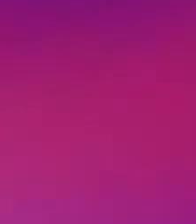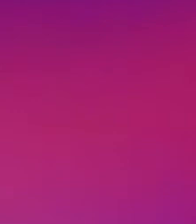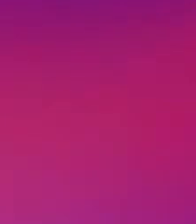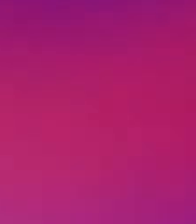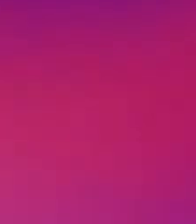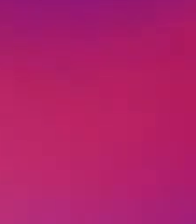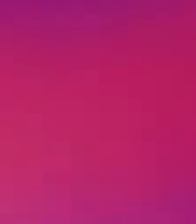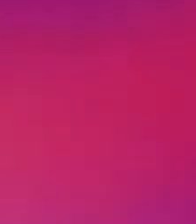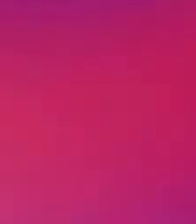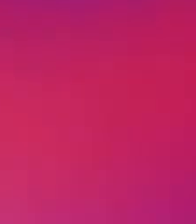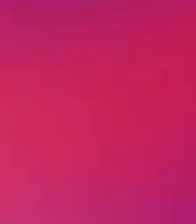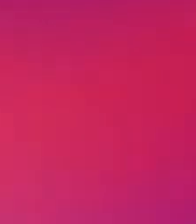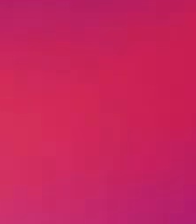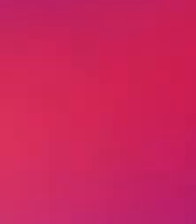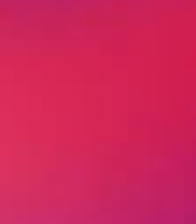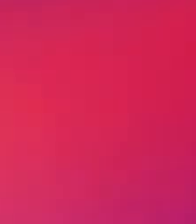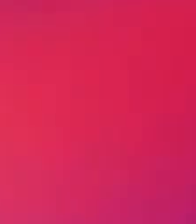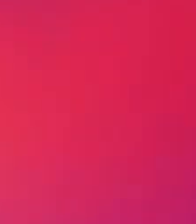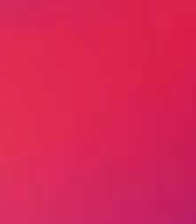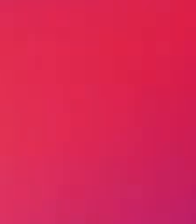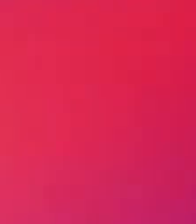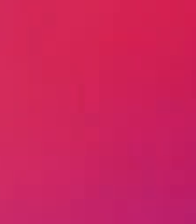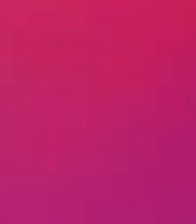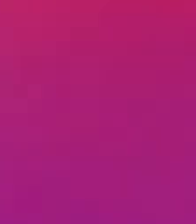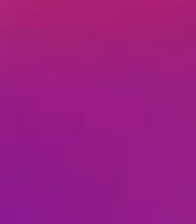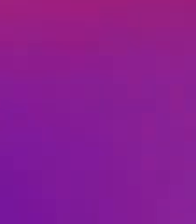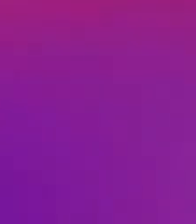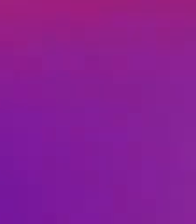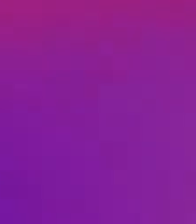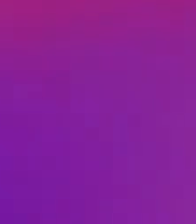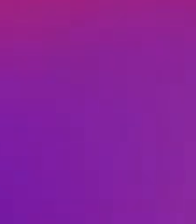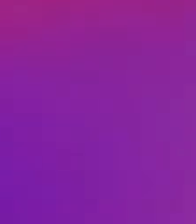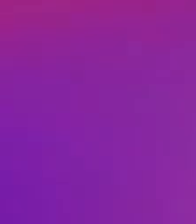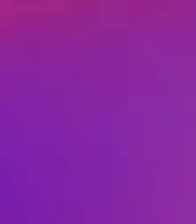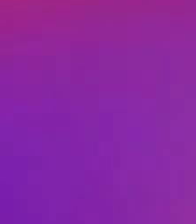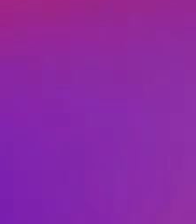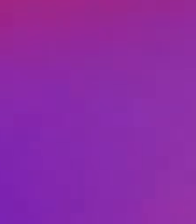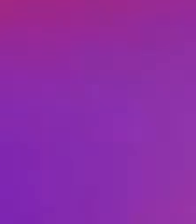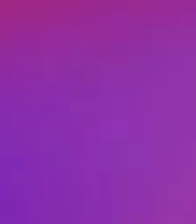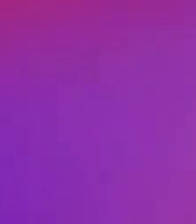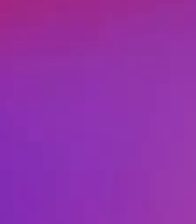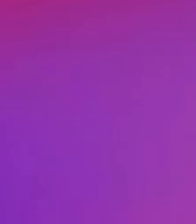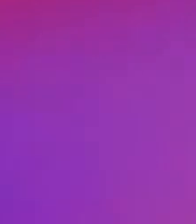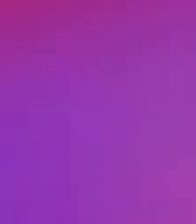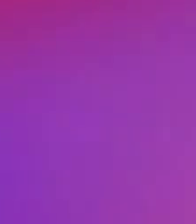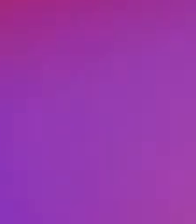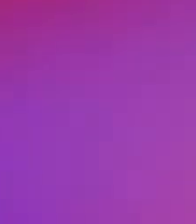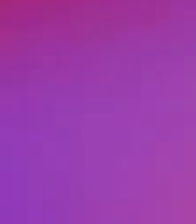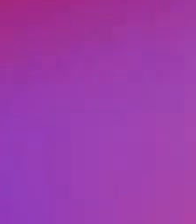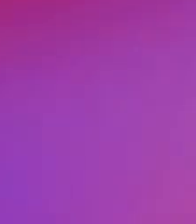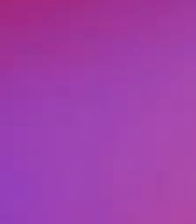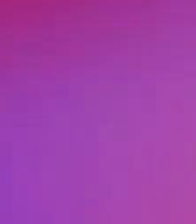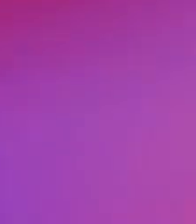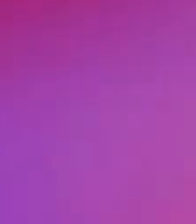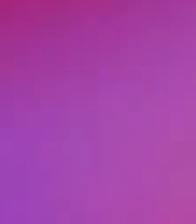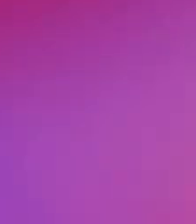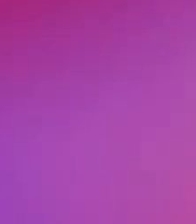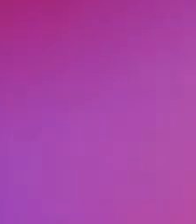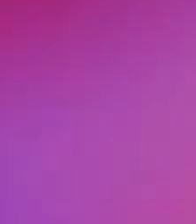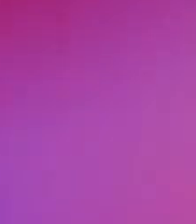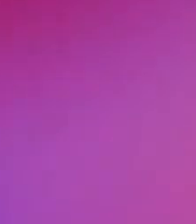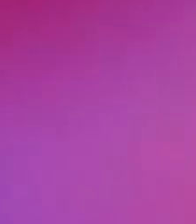.gov.mx. Y recuerda que también cuentas con el sitio aprendeencasa.cep.gov